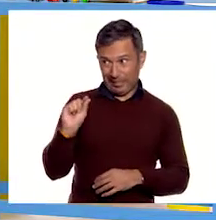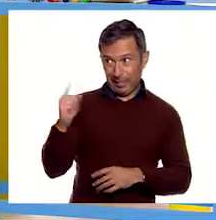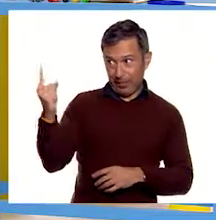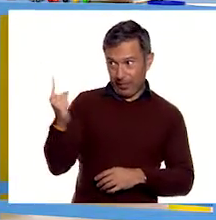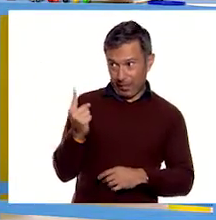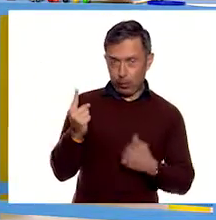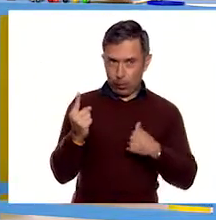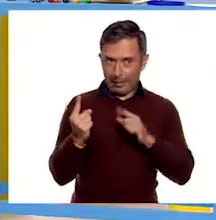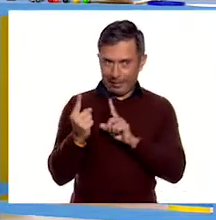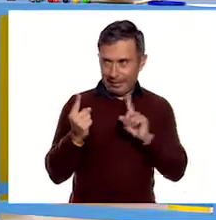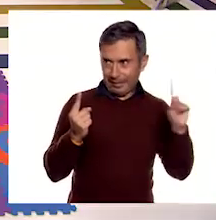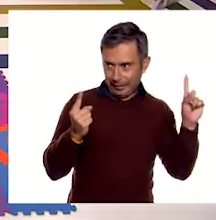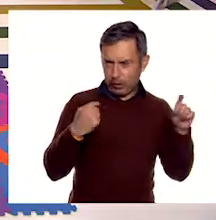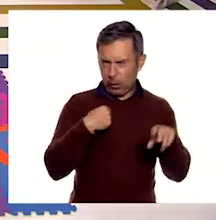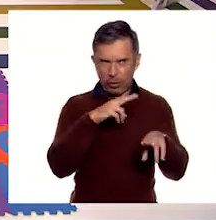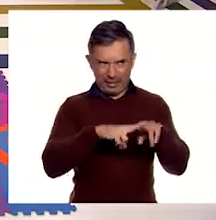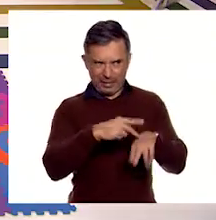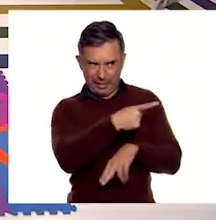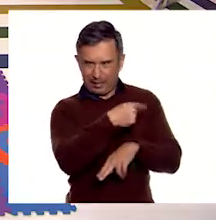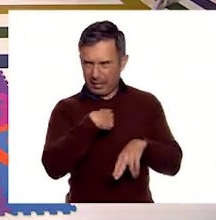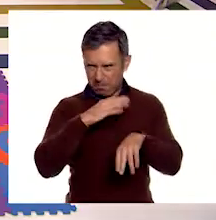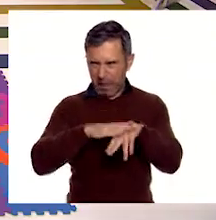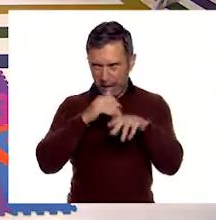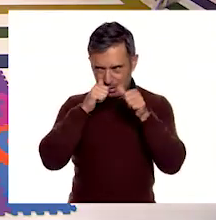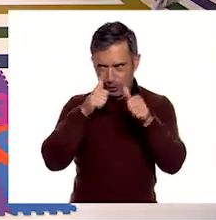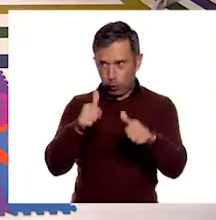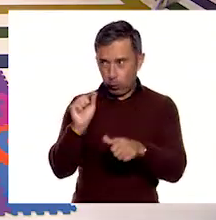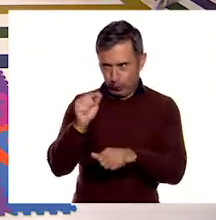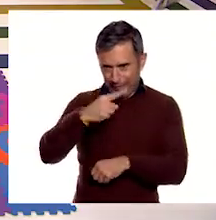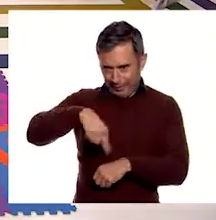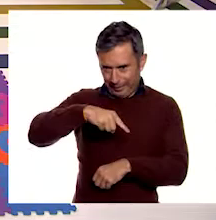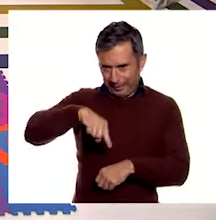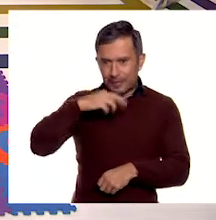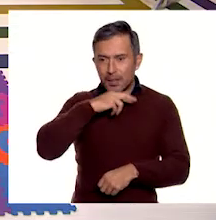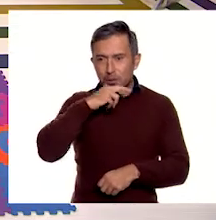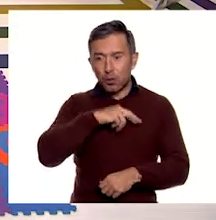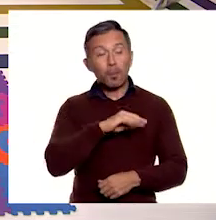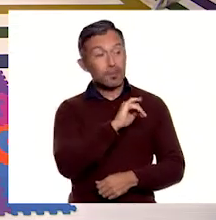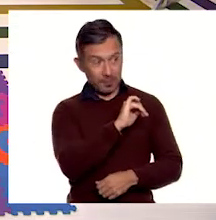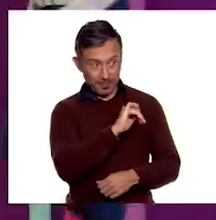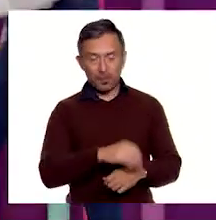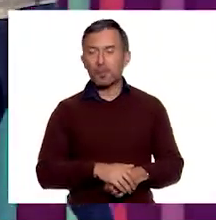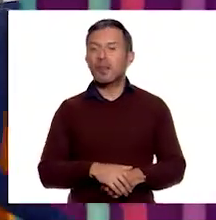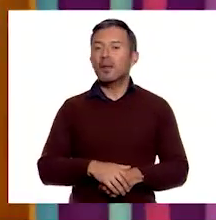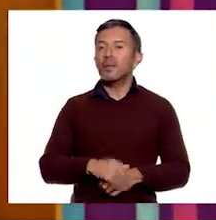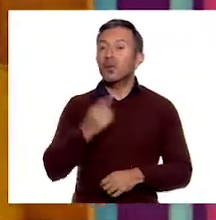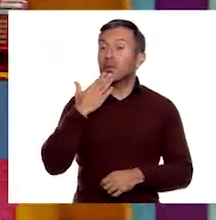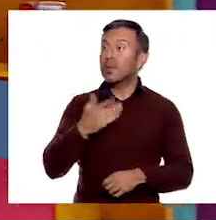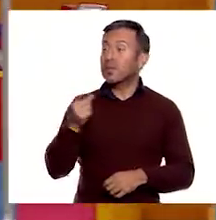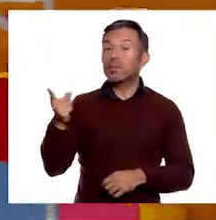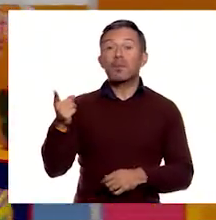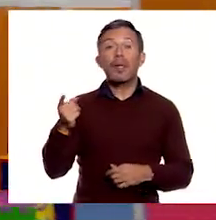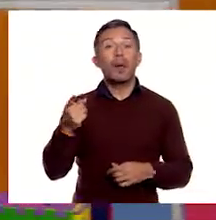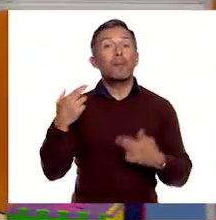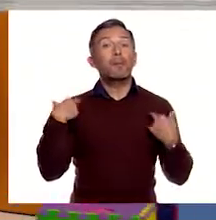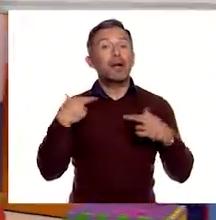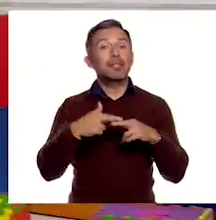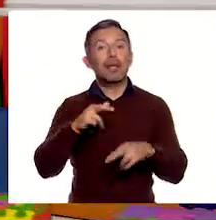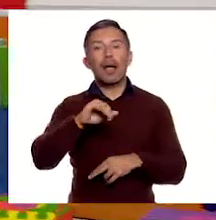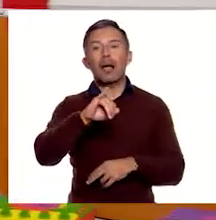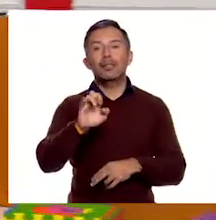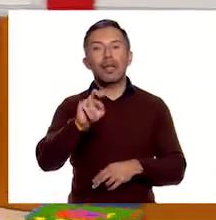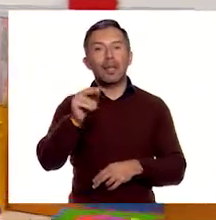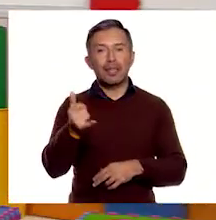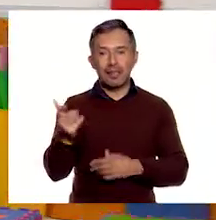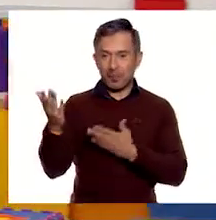atención a todo esto. Sí, muy bien. Así que regreso en un momentito. Wow, muy bien. Bienvenida, maestra. Aquí tenemos a la maestra Jenny.